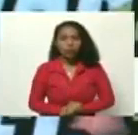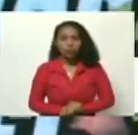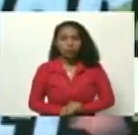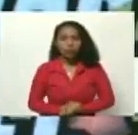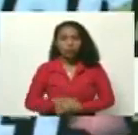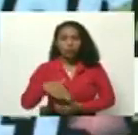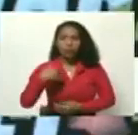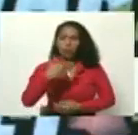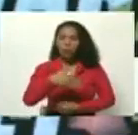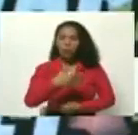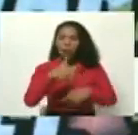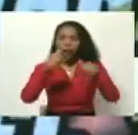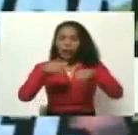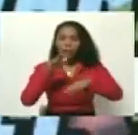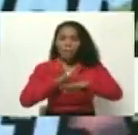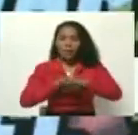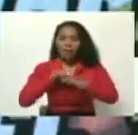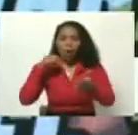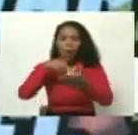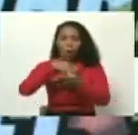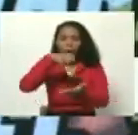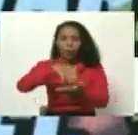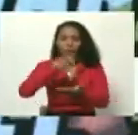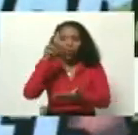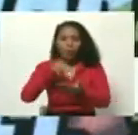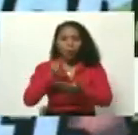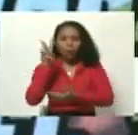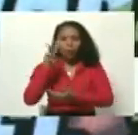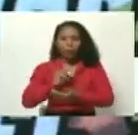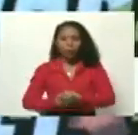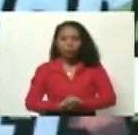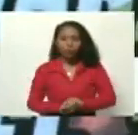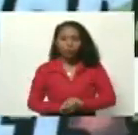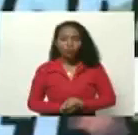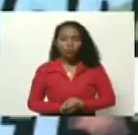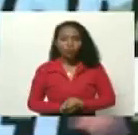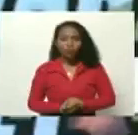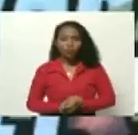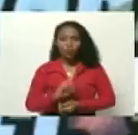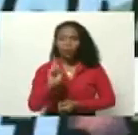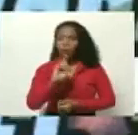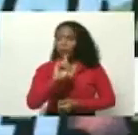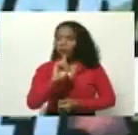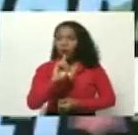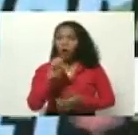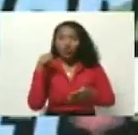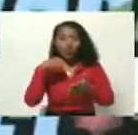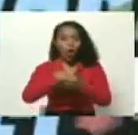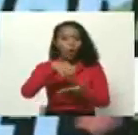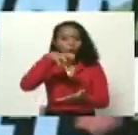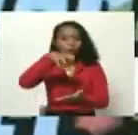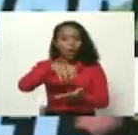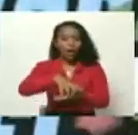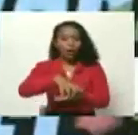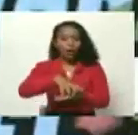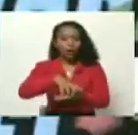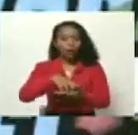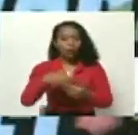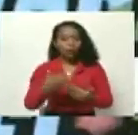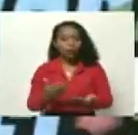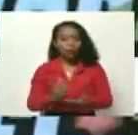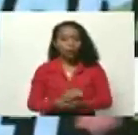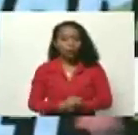Cuando aquí ocurre el golpe de Estado del 2002, no era un golpe de Estado